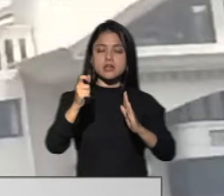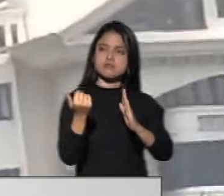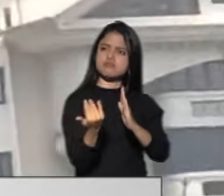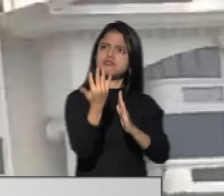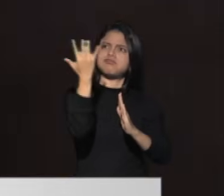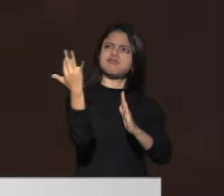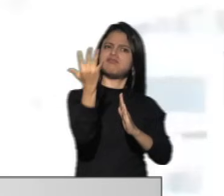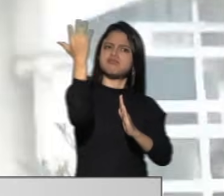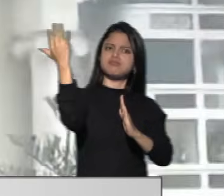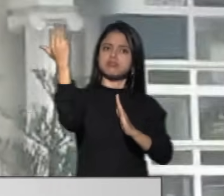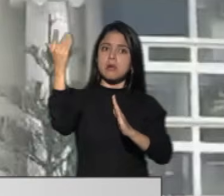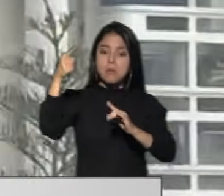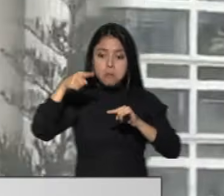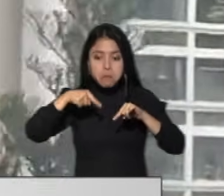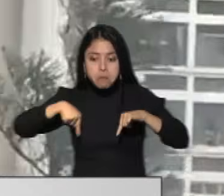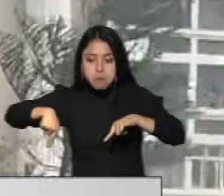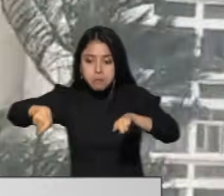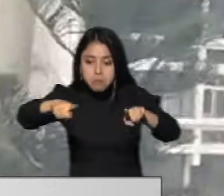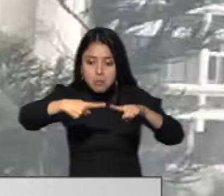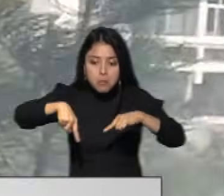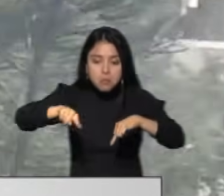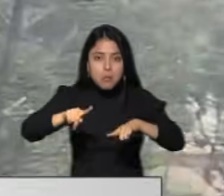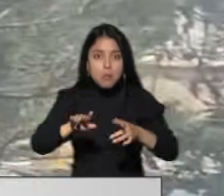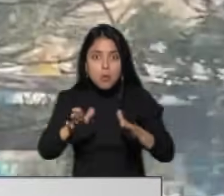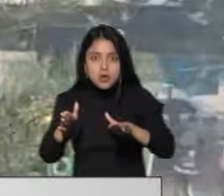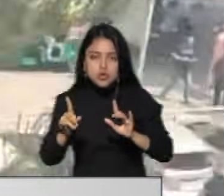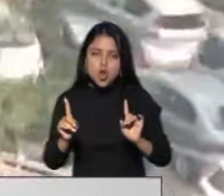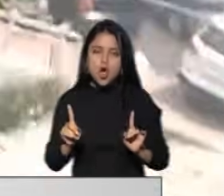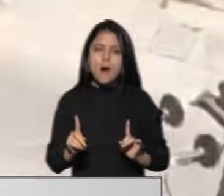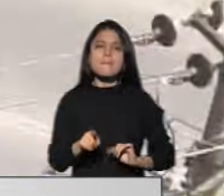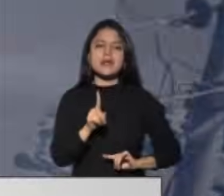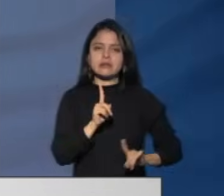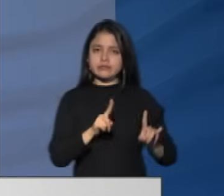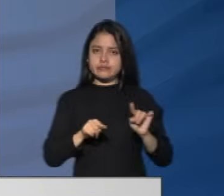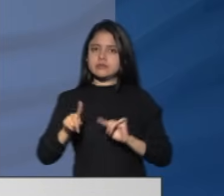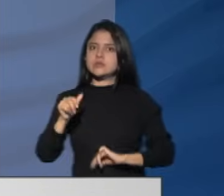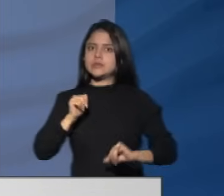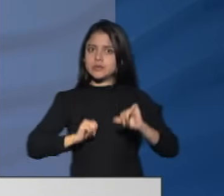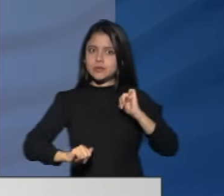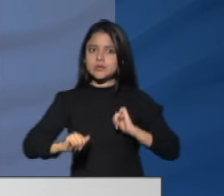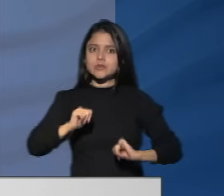registran víctimas mortales, pero sí varios heridos.